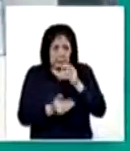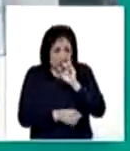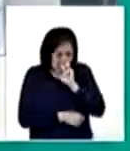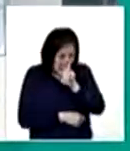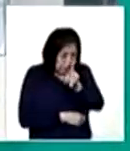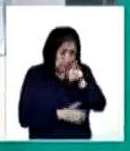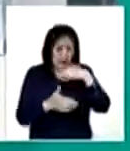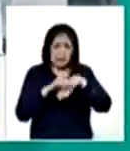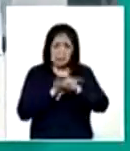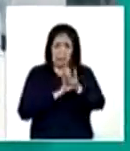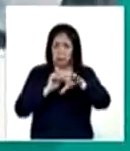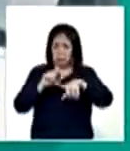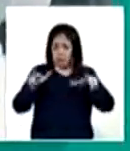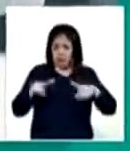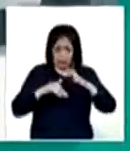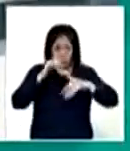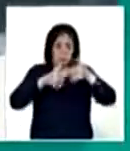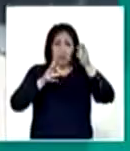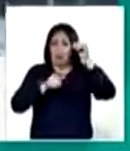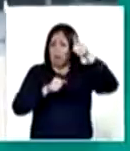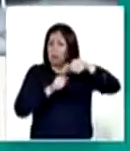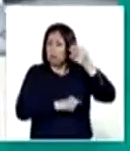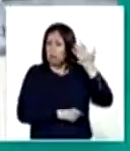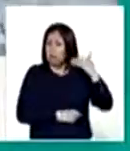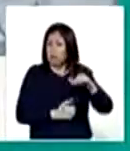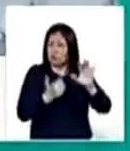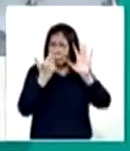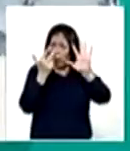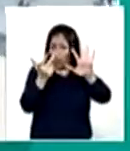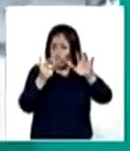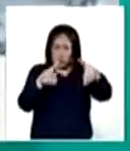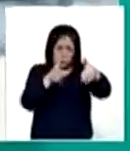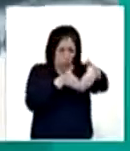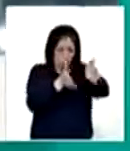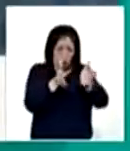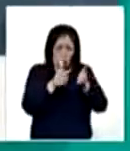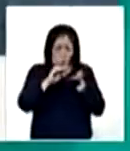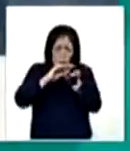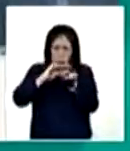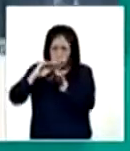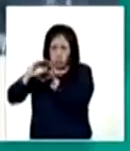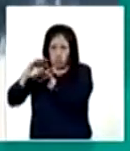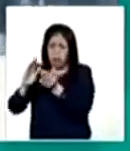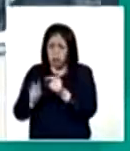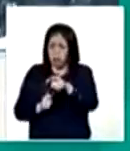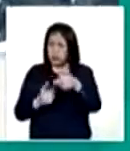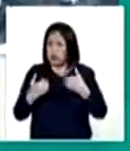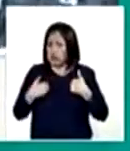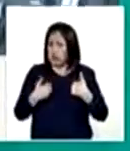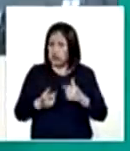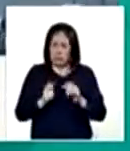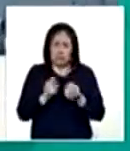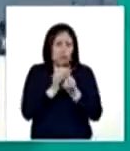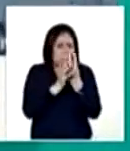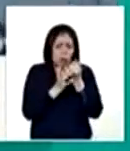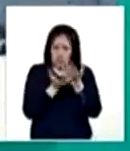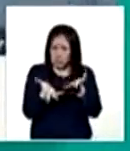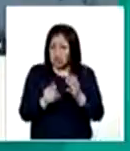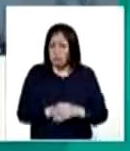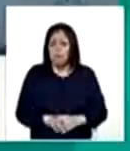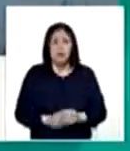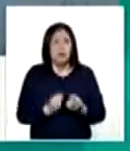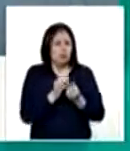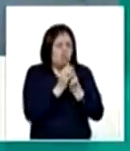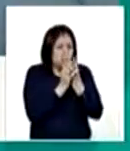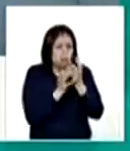al interior de esta estructura. Como recordamos, hay 8 nichos y los 8 nichos tienen justamente ofrendas floral. Es un ramo de